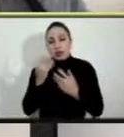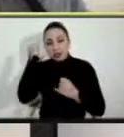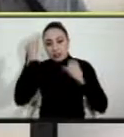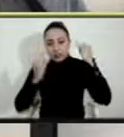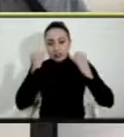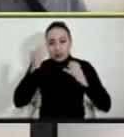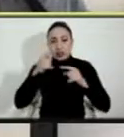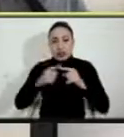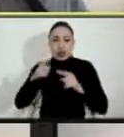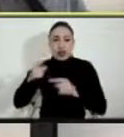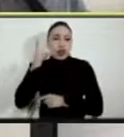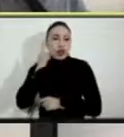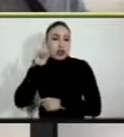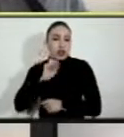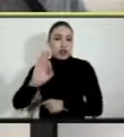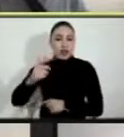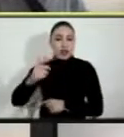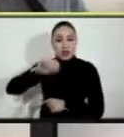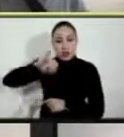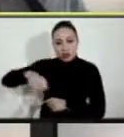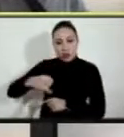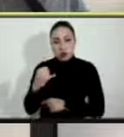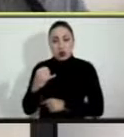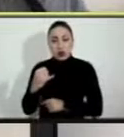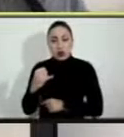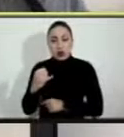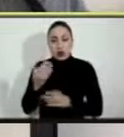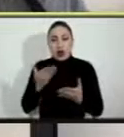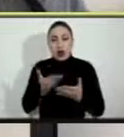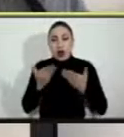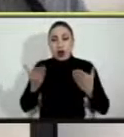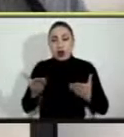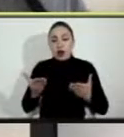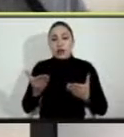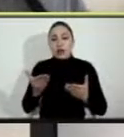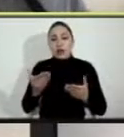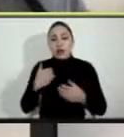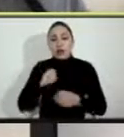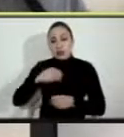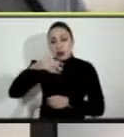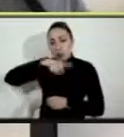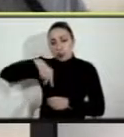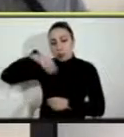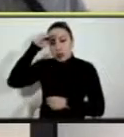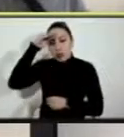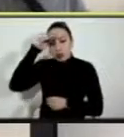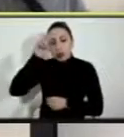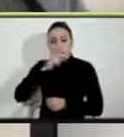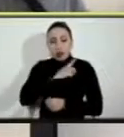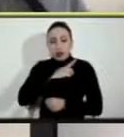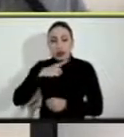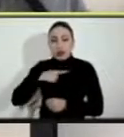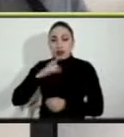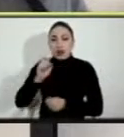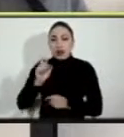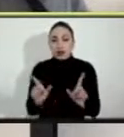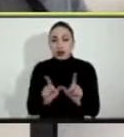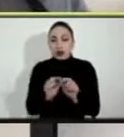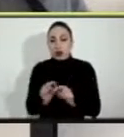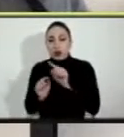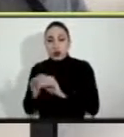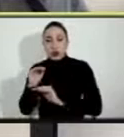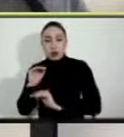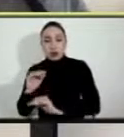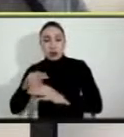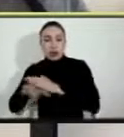Es en sentido, consideramos que deben enfocarse los esfuerzos para que no solo sea límite a las acciones